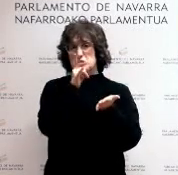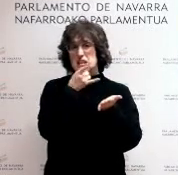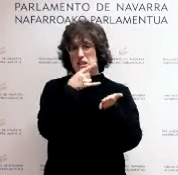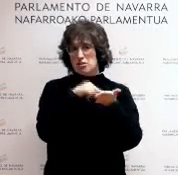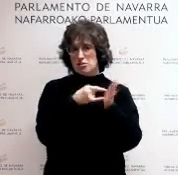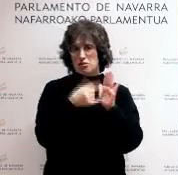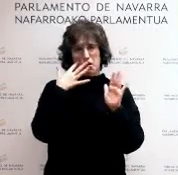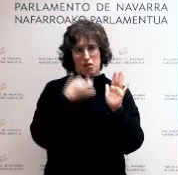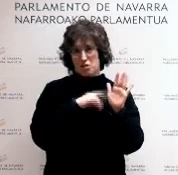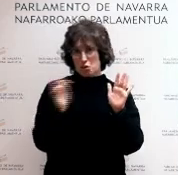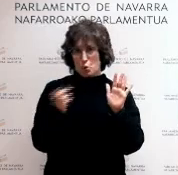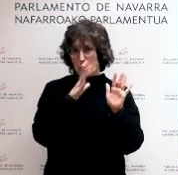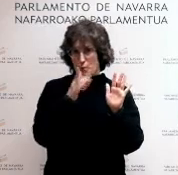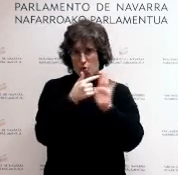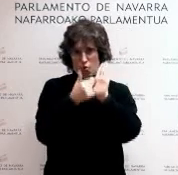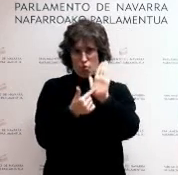calado